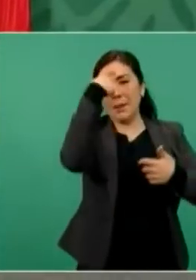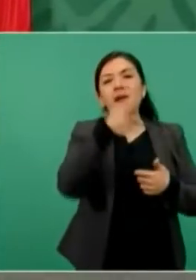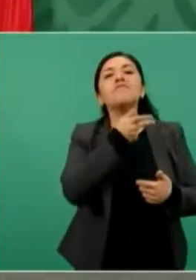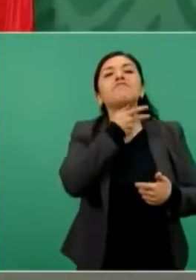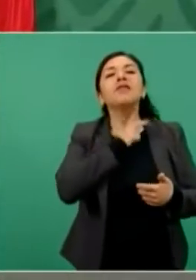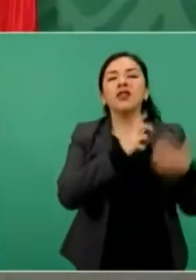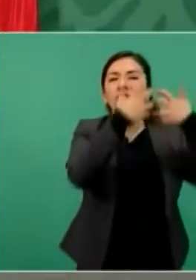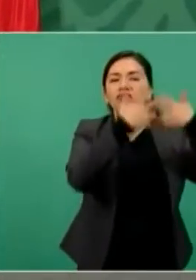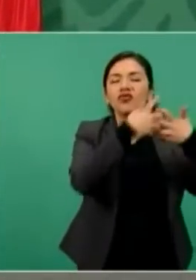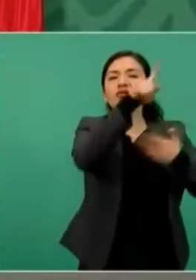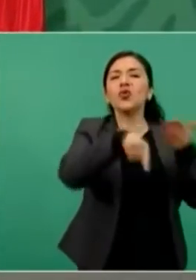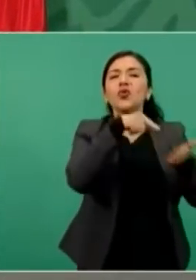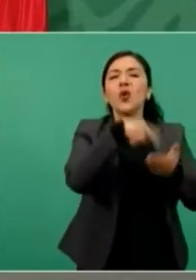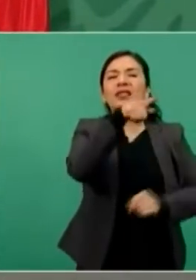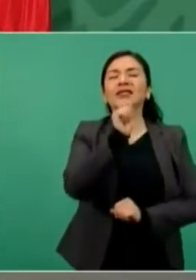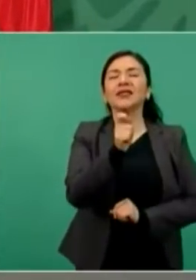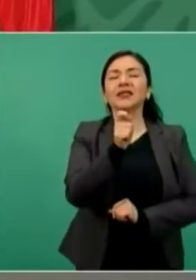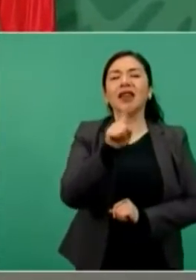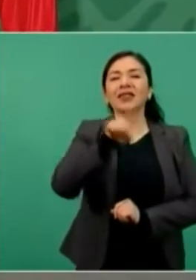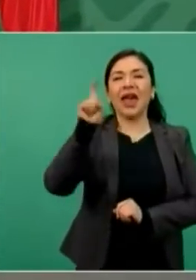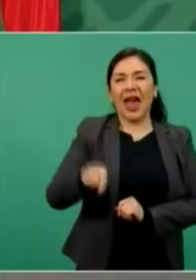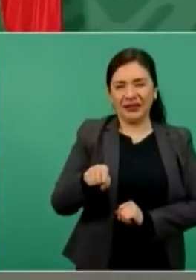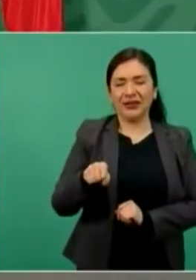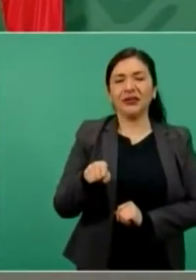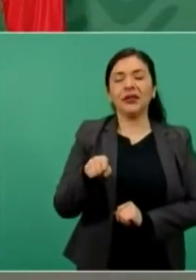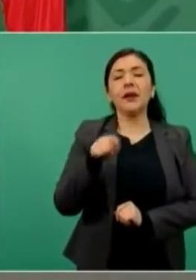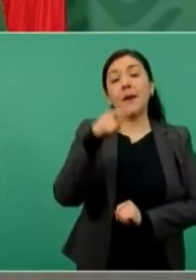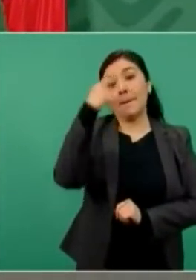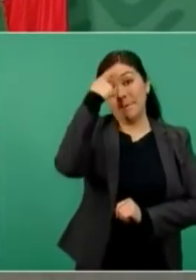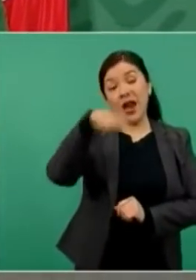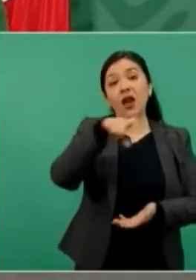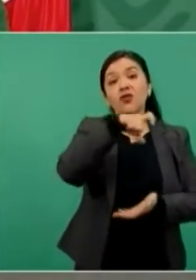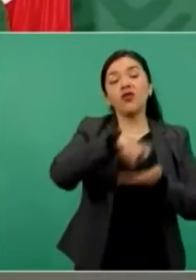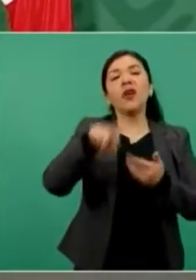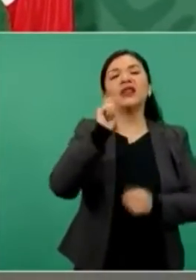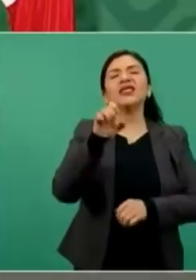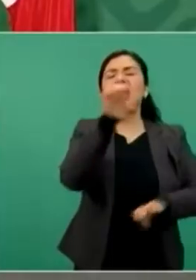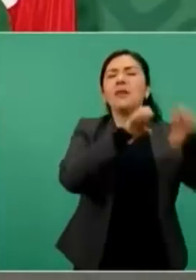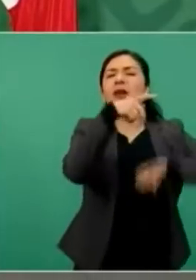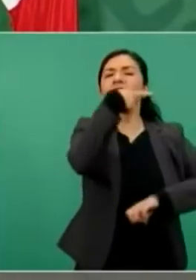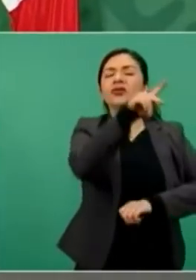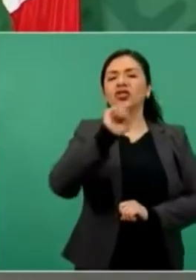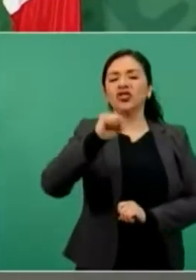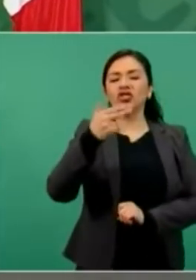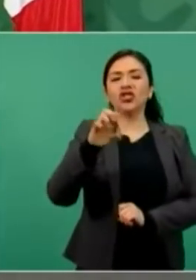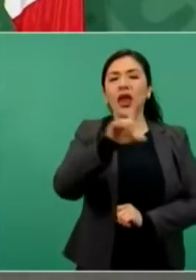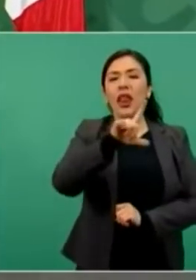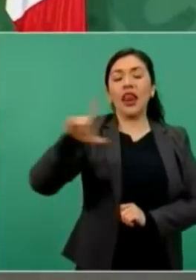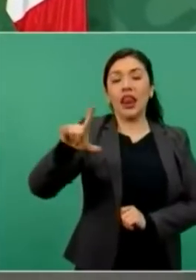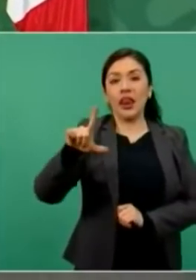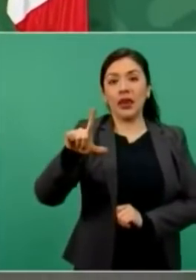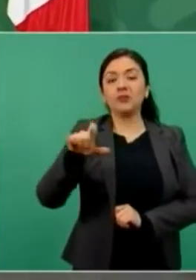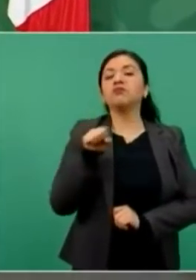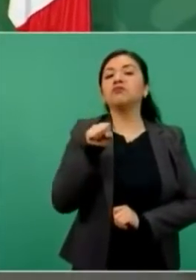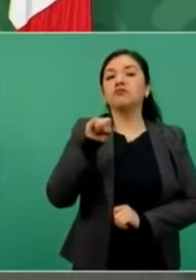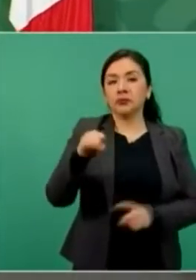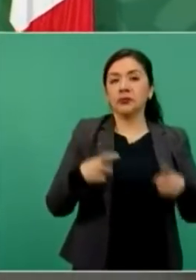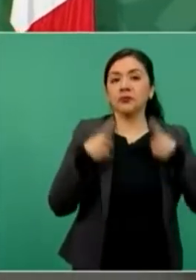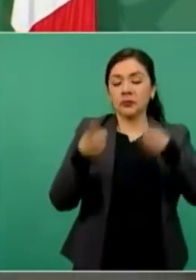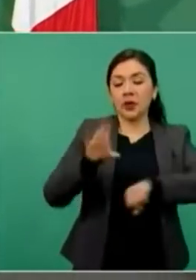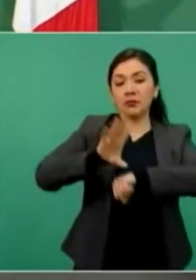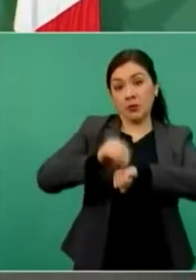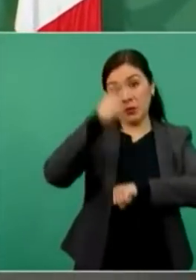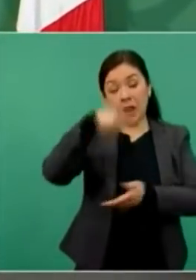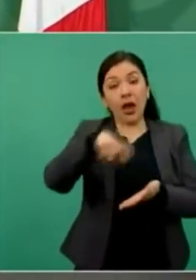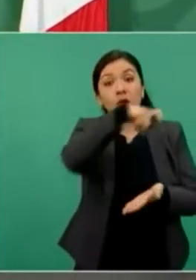texas a la empresa sin es una compra que hace